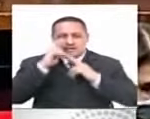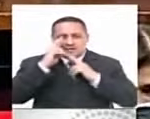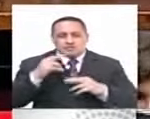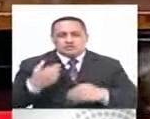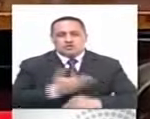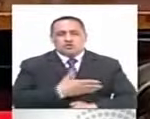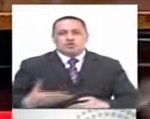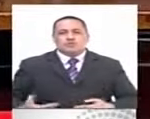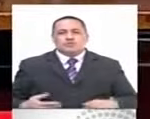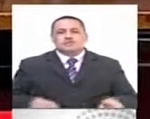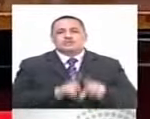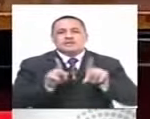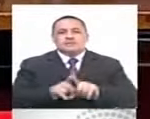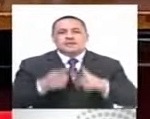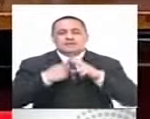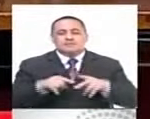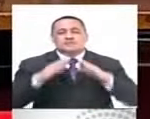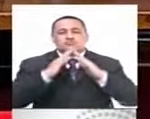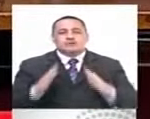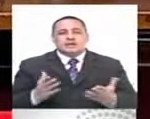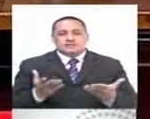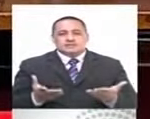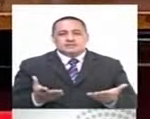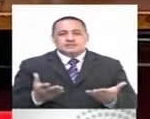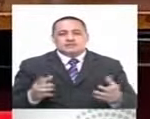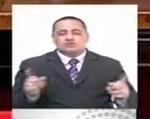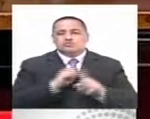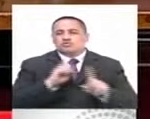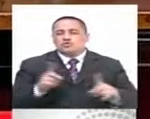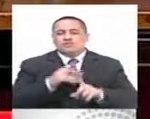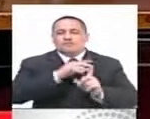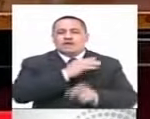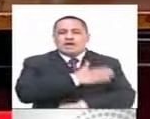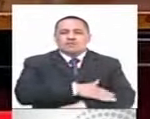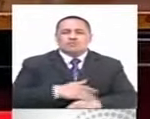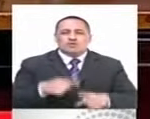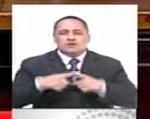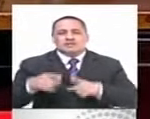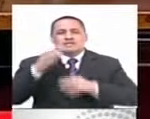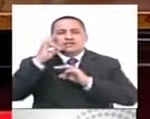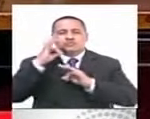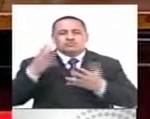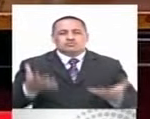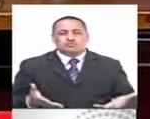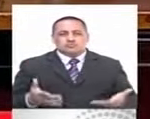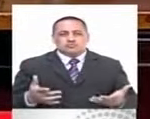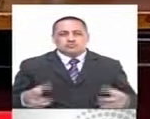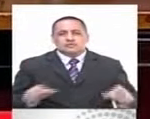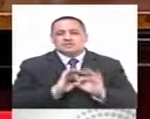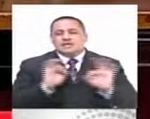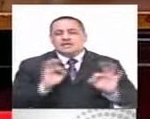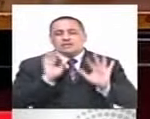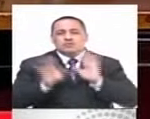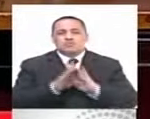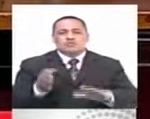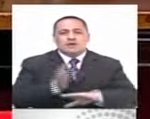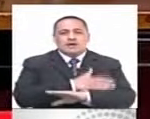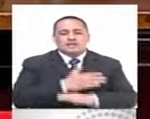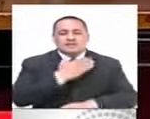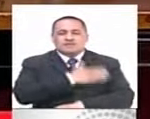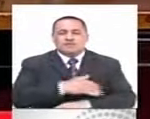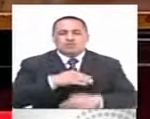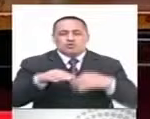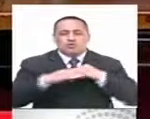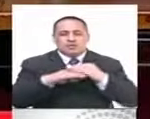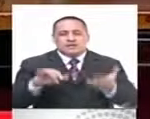Estado de Derecho también empieza por casa, no avalando discursos dictatoriales o antidemocráticos